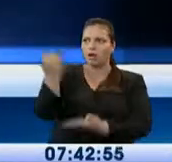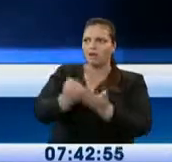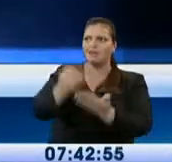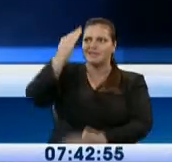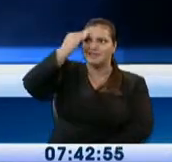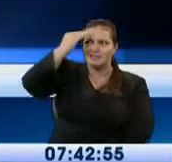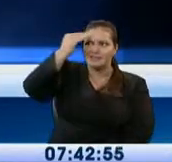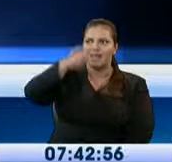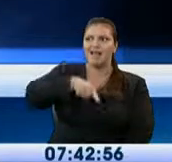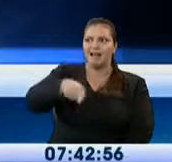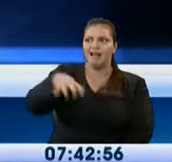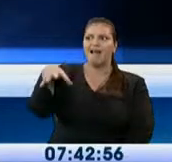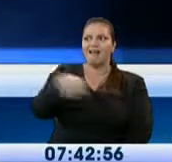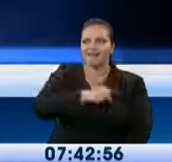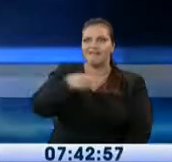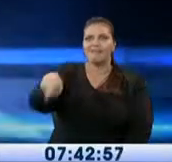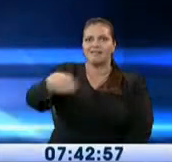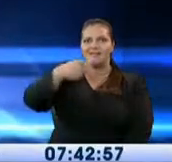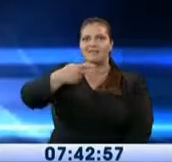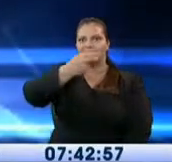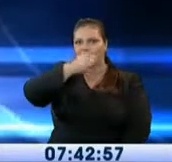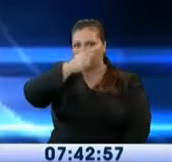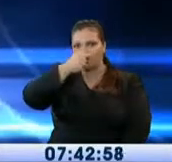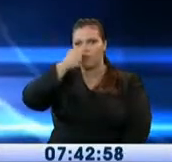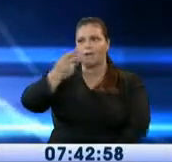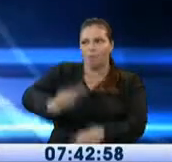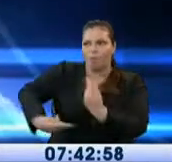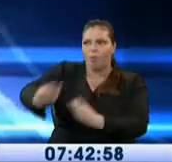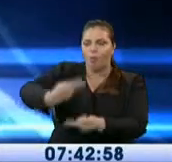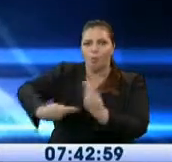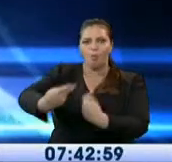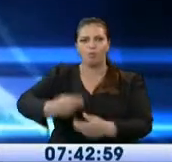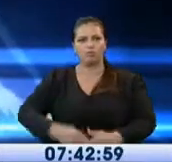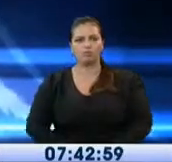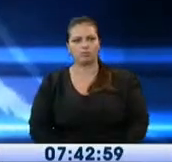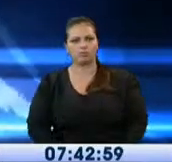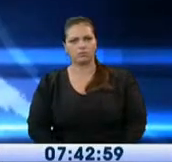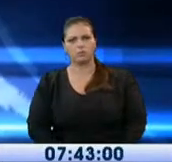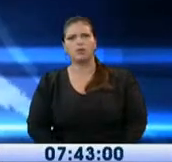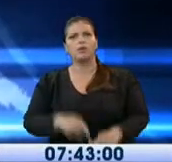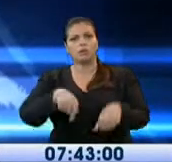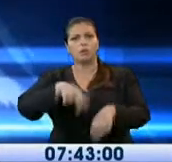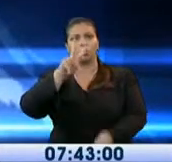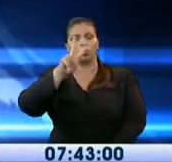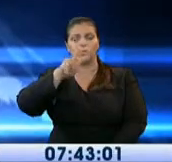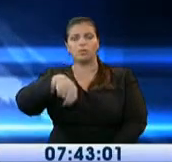de 2015, en tráfico de consumo interno, se ha logrado incautar